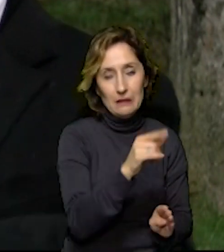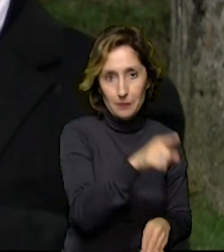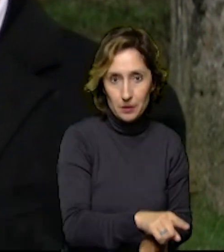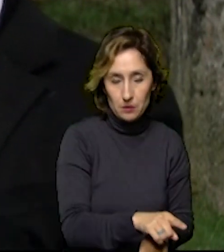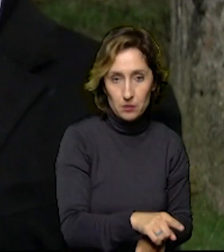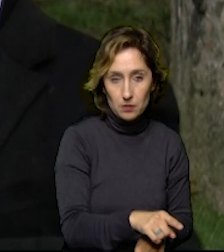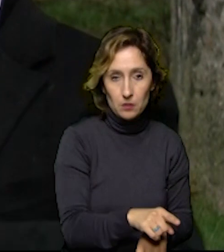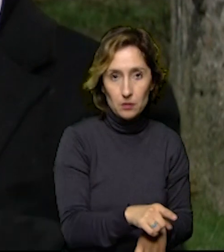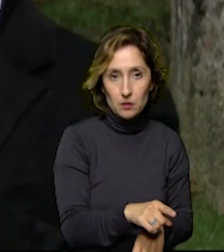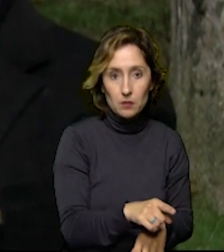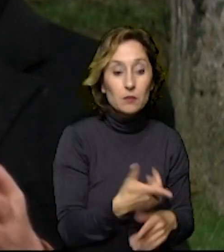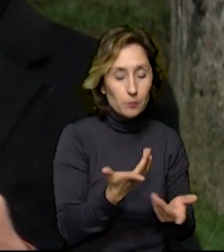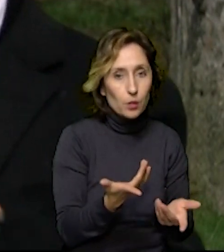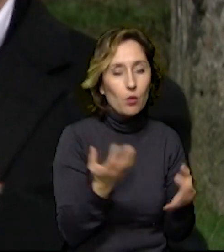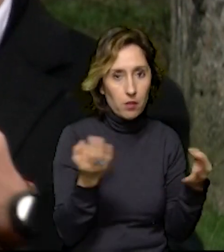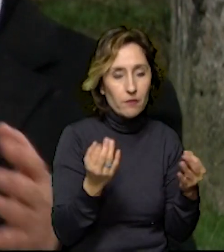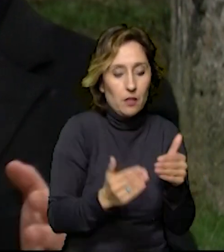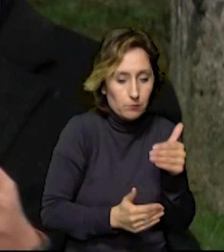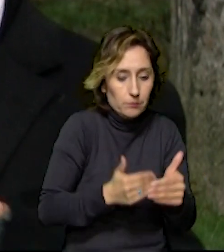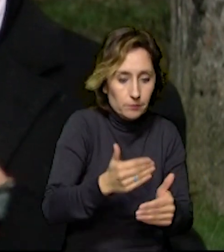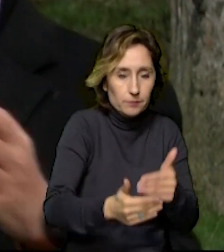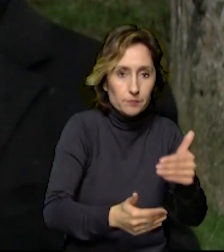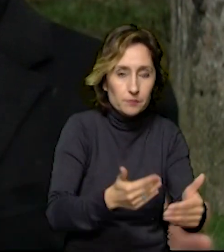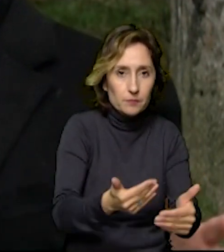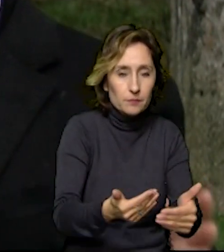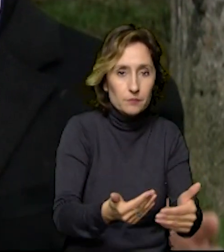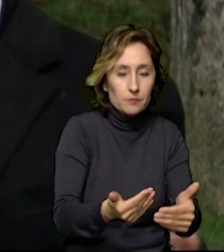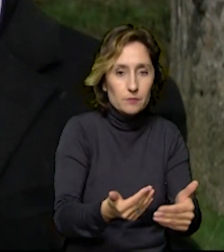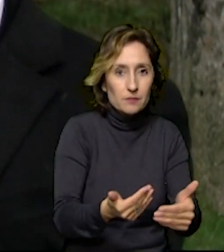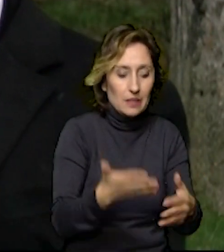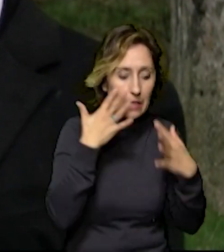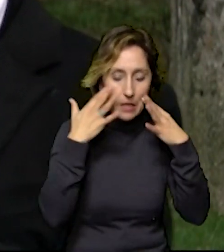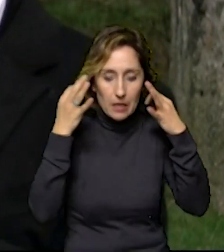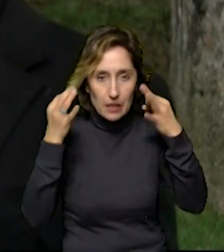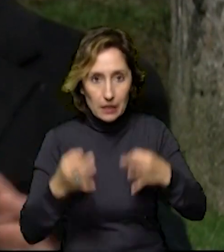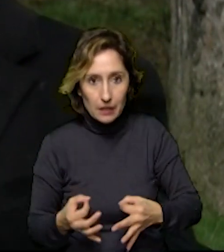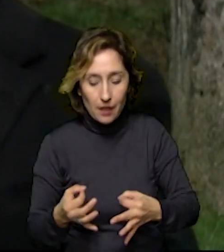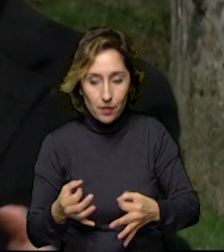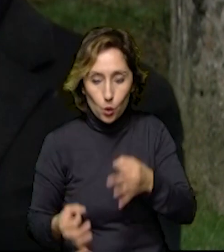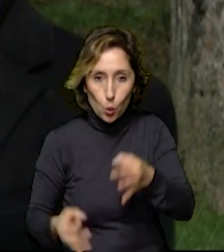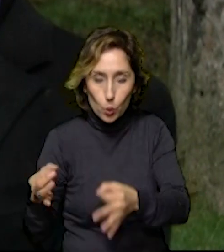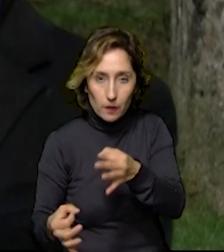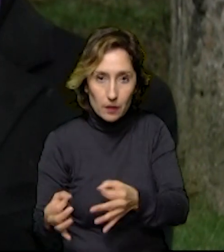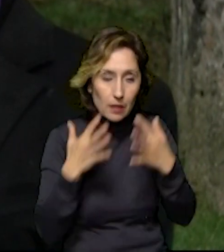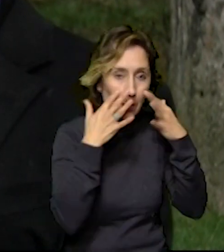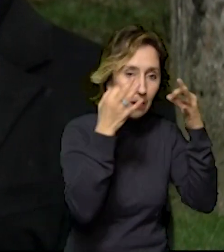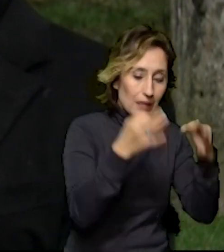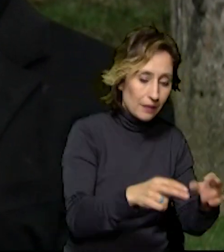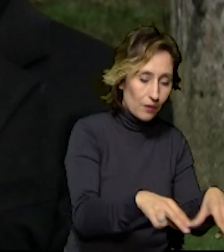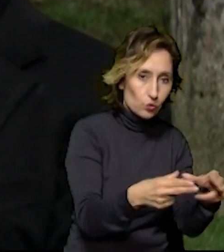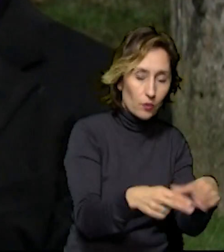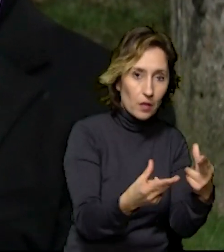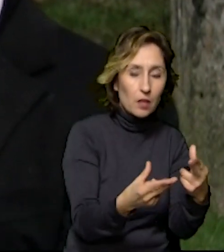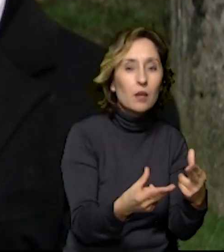los ritmos en que tenemos que jugar entre la realidad jurídica, la realidad